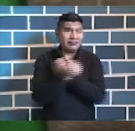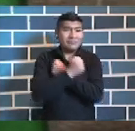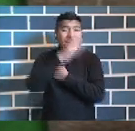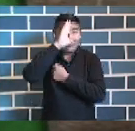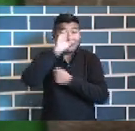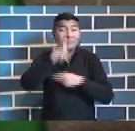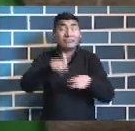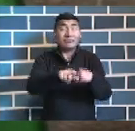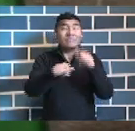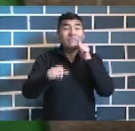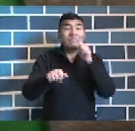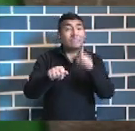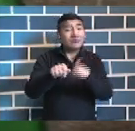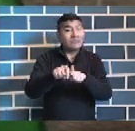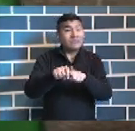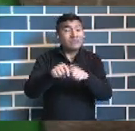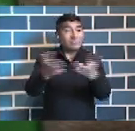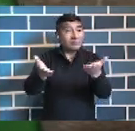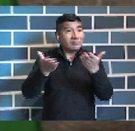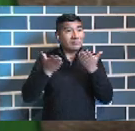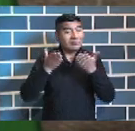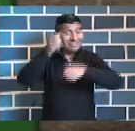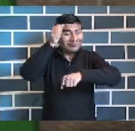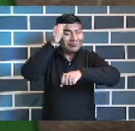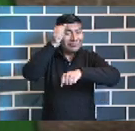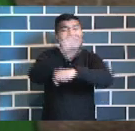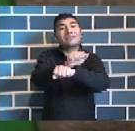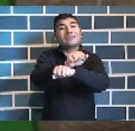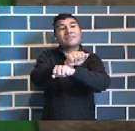hermanos, nos hace esclavos.